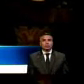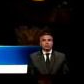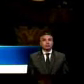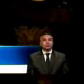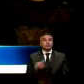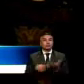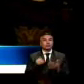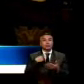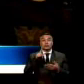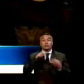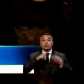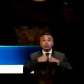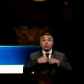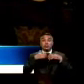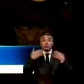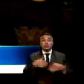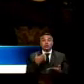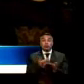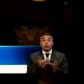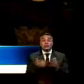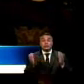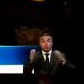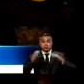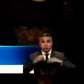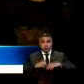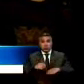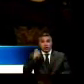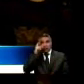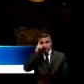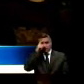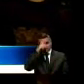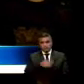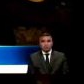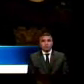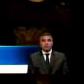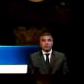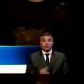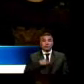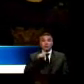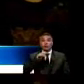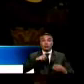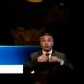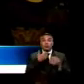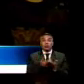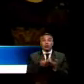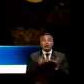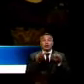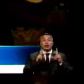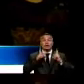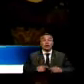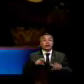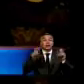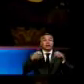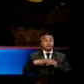que vive una crisis económica, que vive una crisis sanitaria,